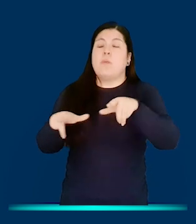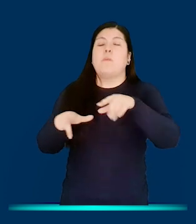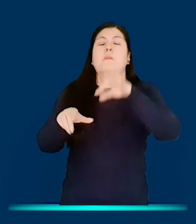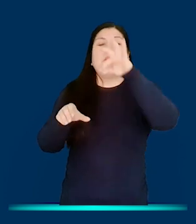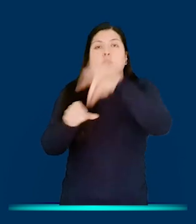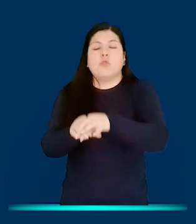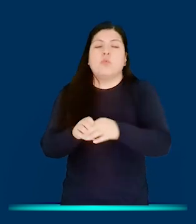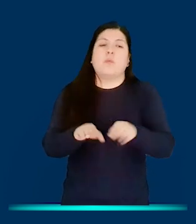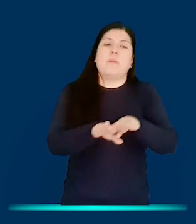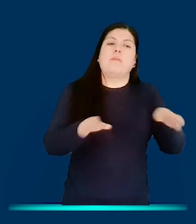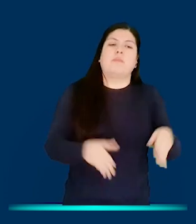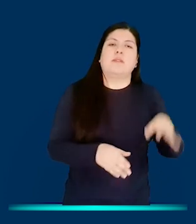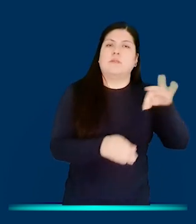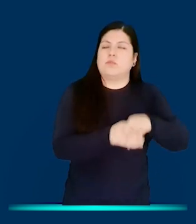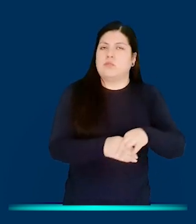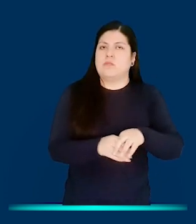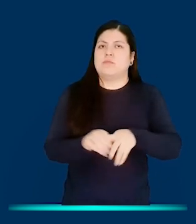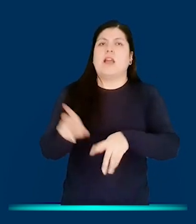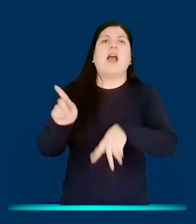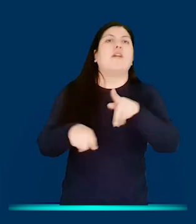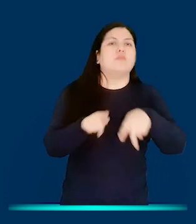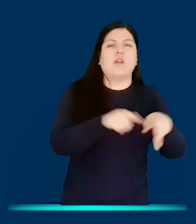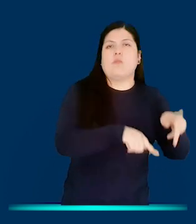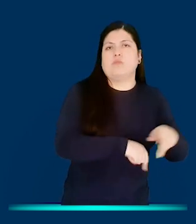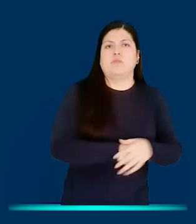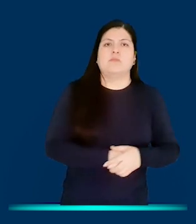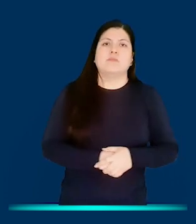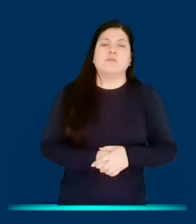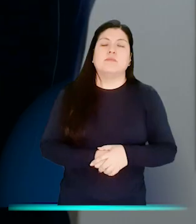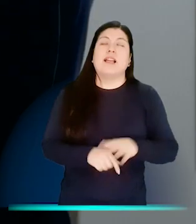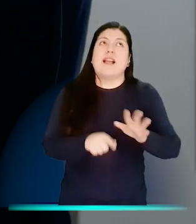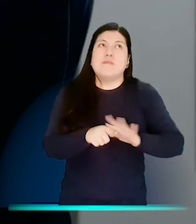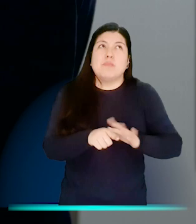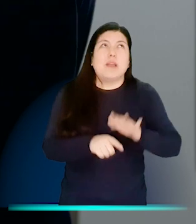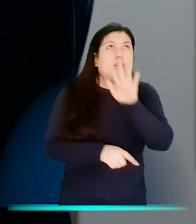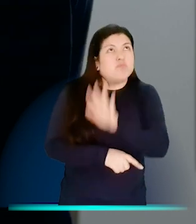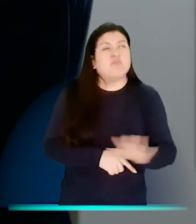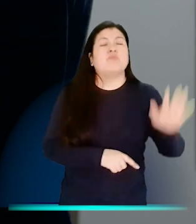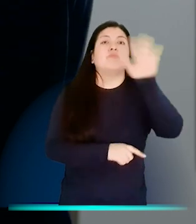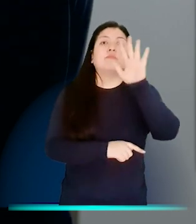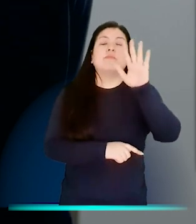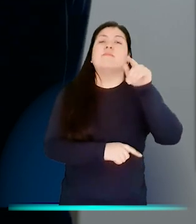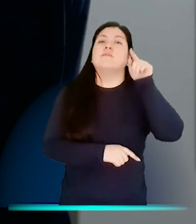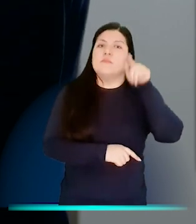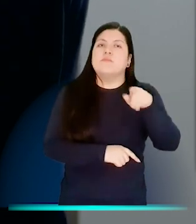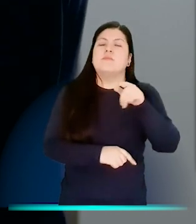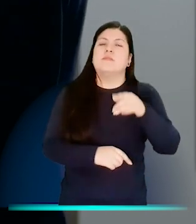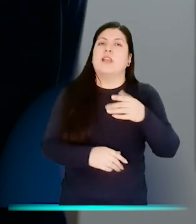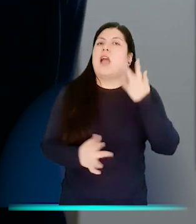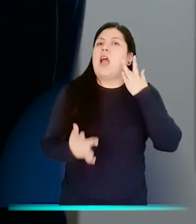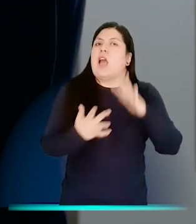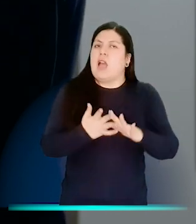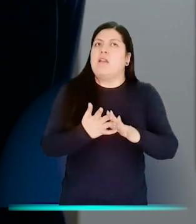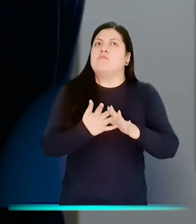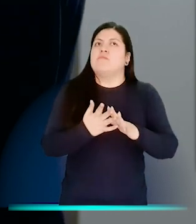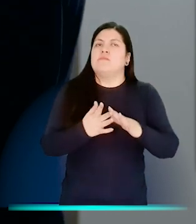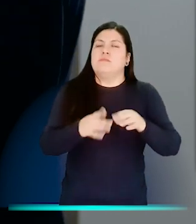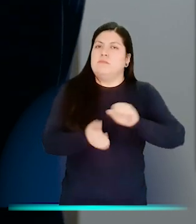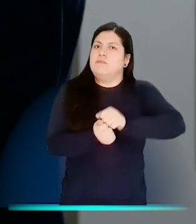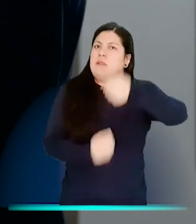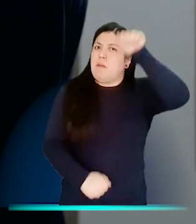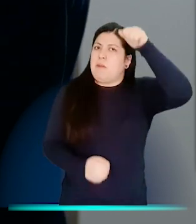va a tener en mesas de votación o en puestos de votación. No obstante, digamos, implementarla en el